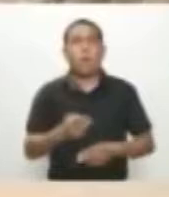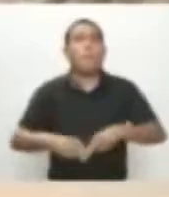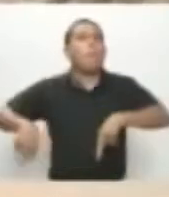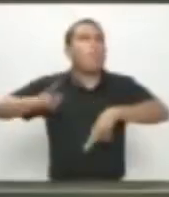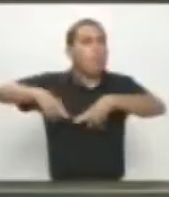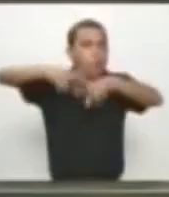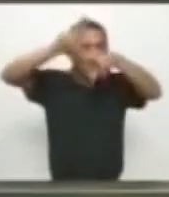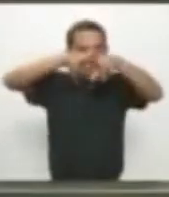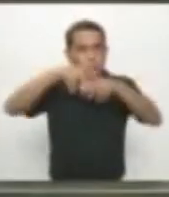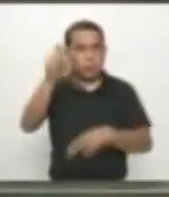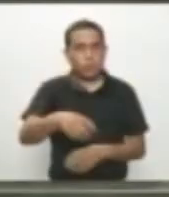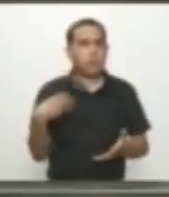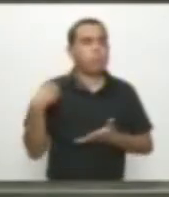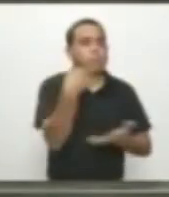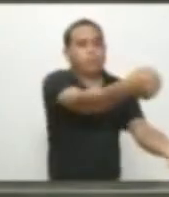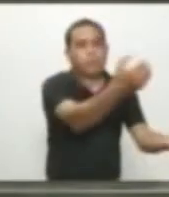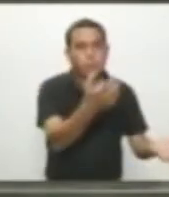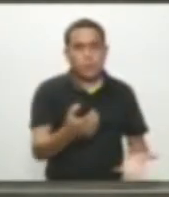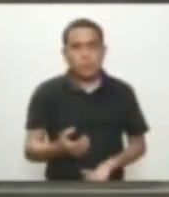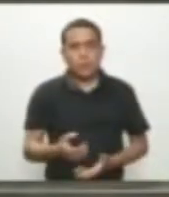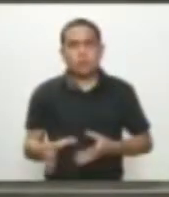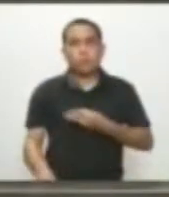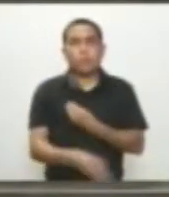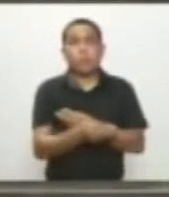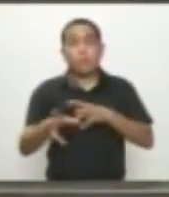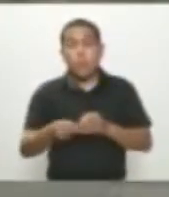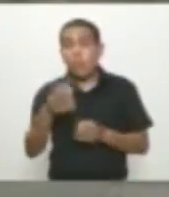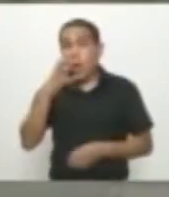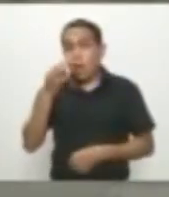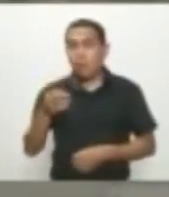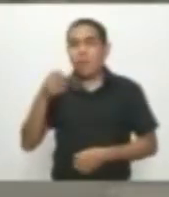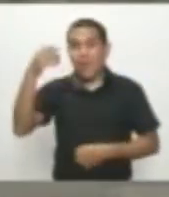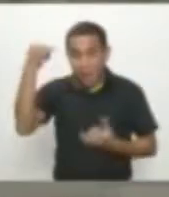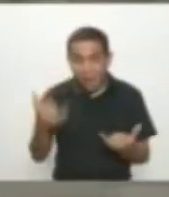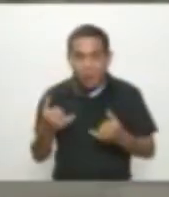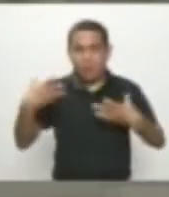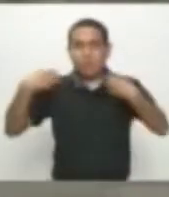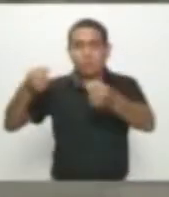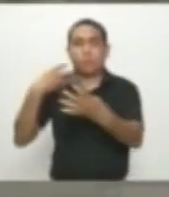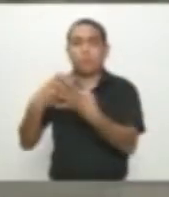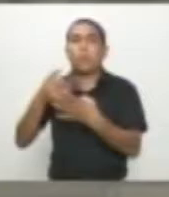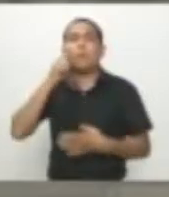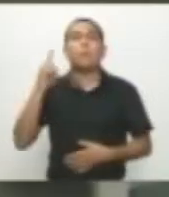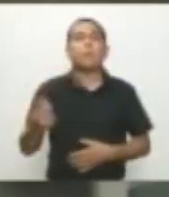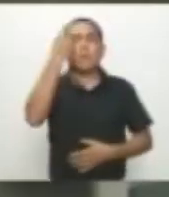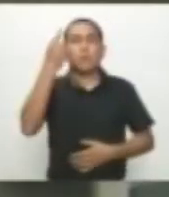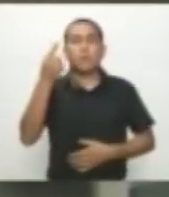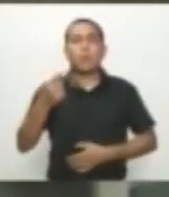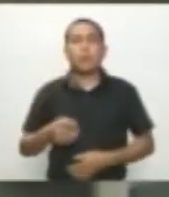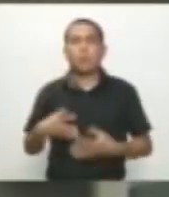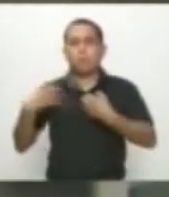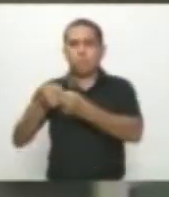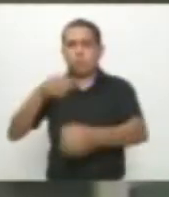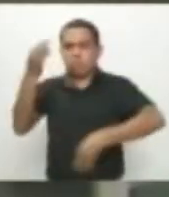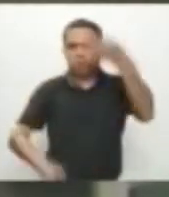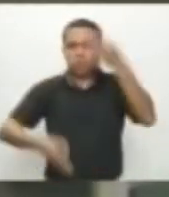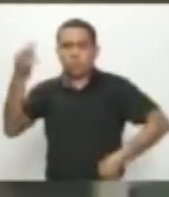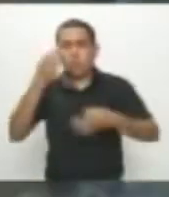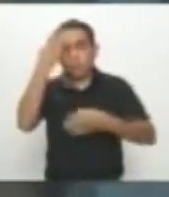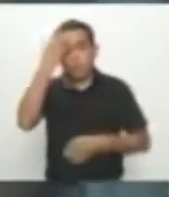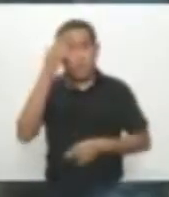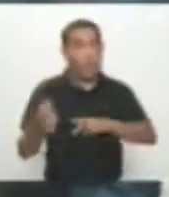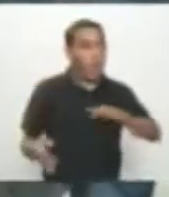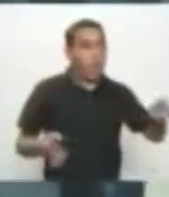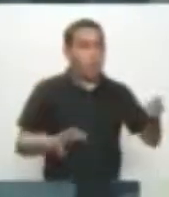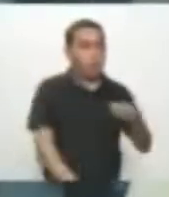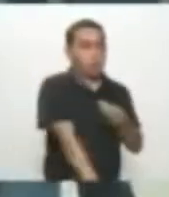inicial pactado. Segundo, porque quienes hoy están presos fueron condenados por primera vez en el país por peculado, por favorecimiento a terceros,